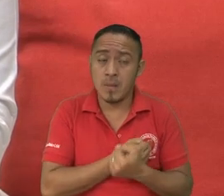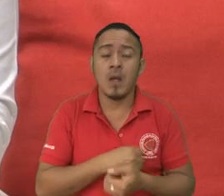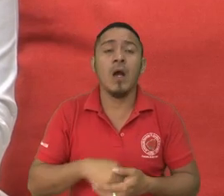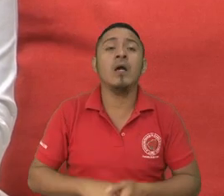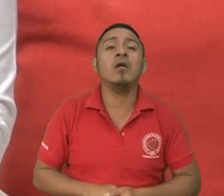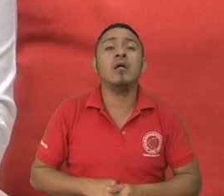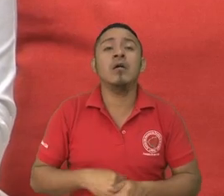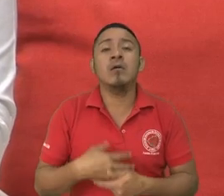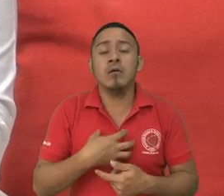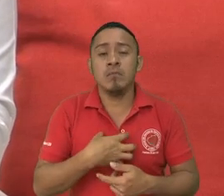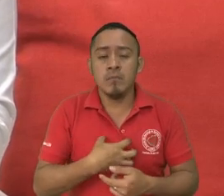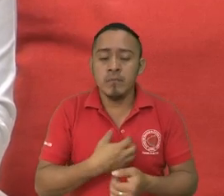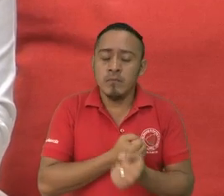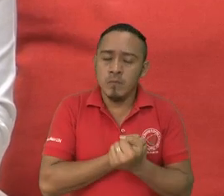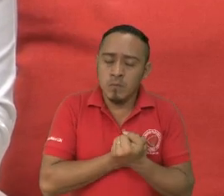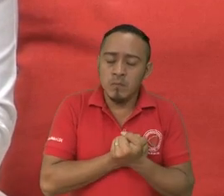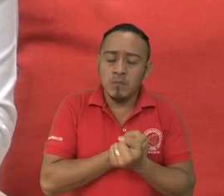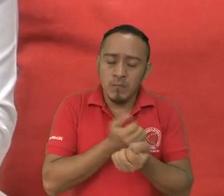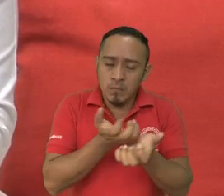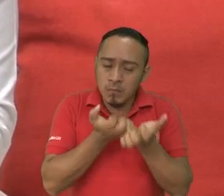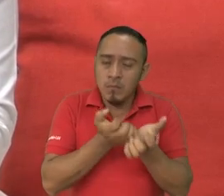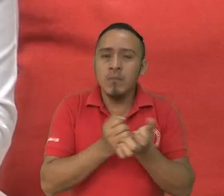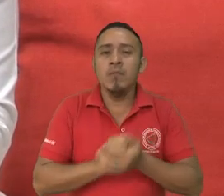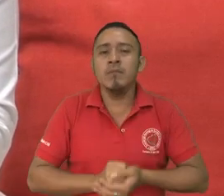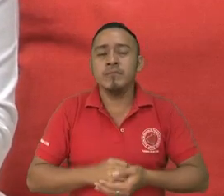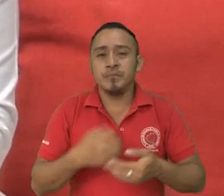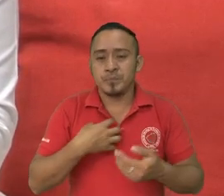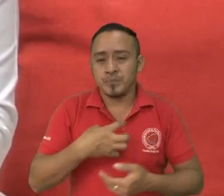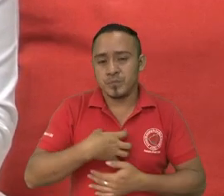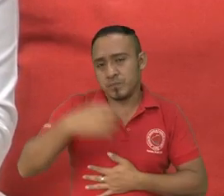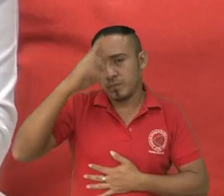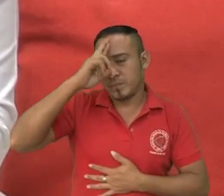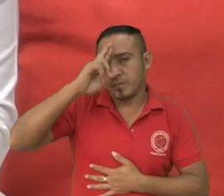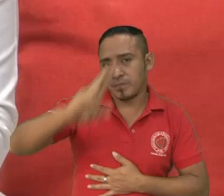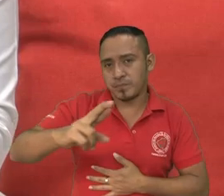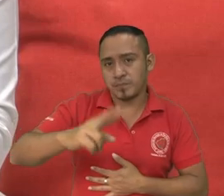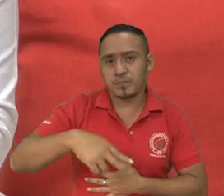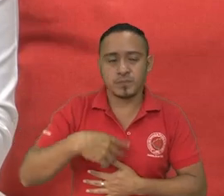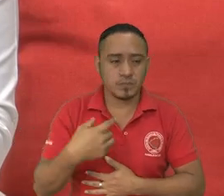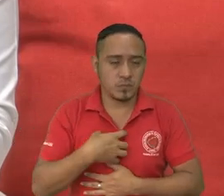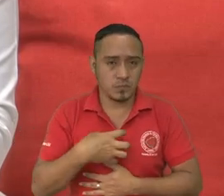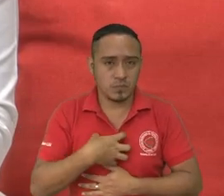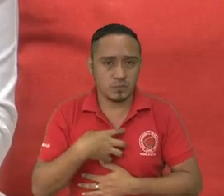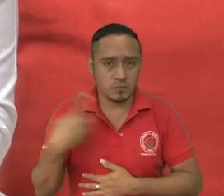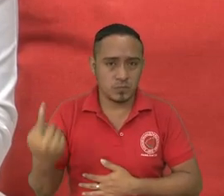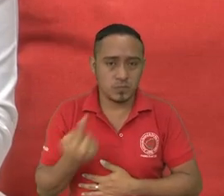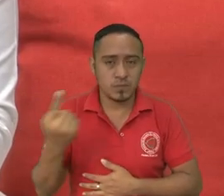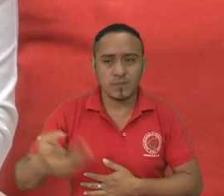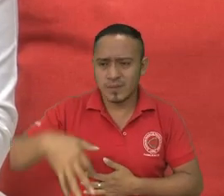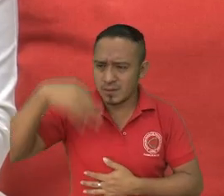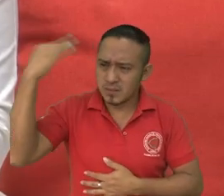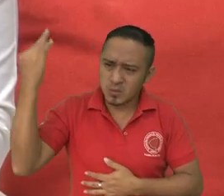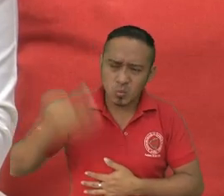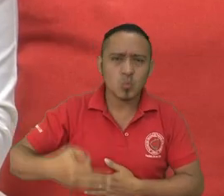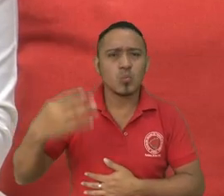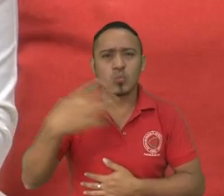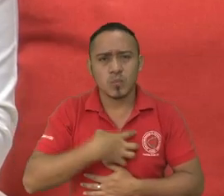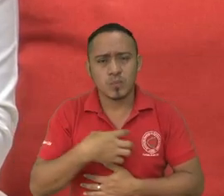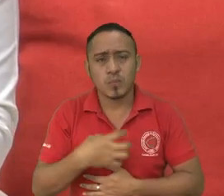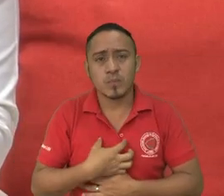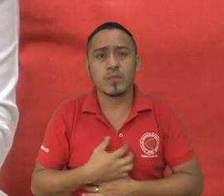concepto valorarse, amarse, quererse y darse a respetar a sí mismo. Y estar seguro de lo que uno